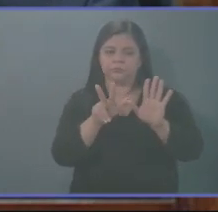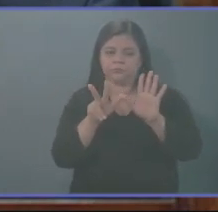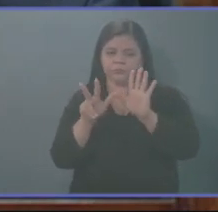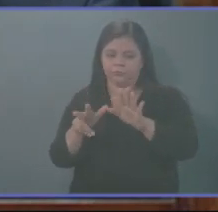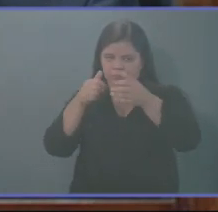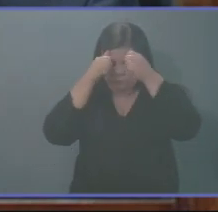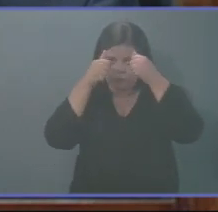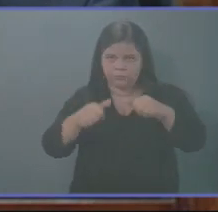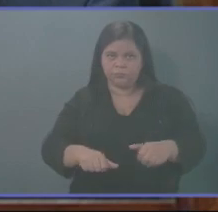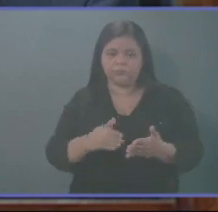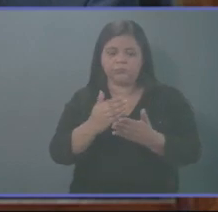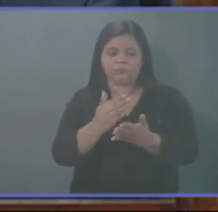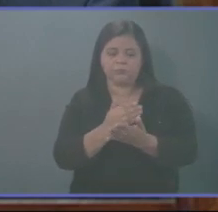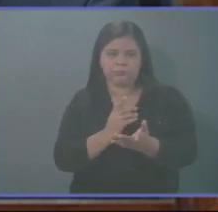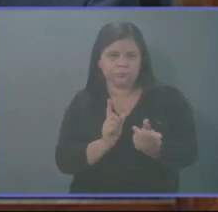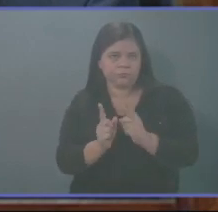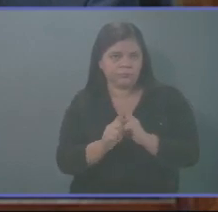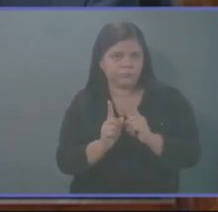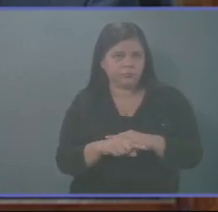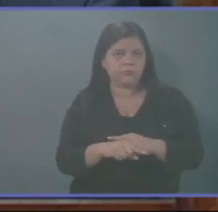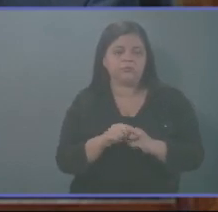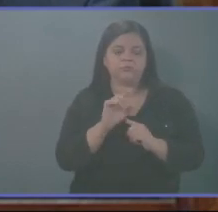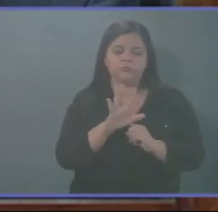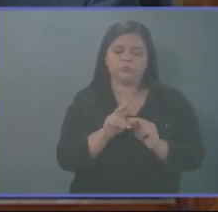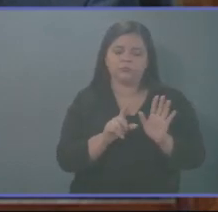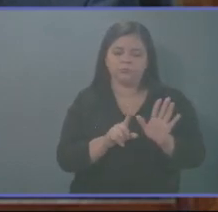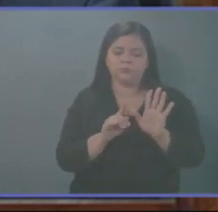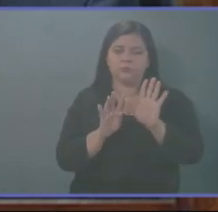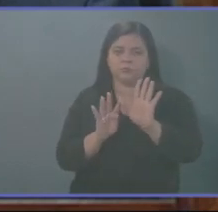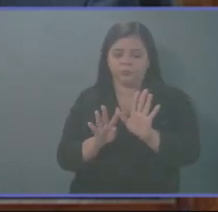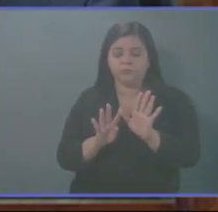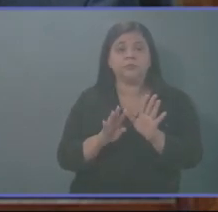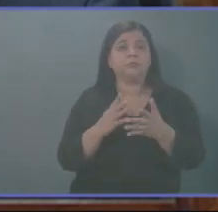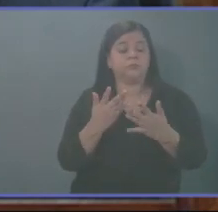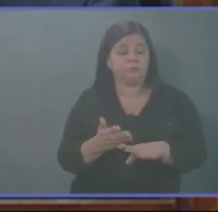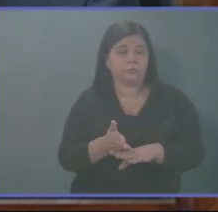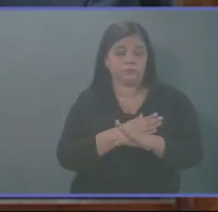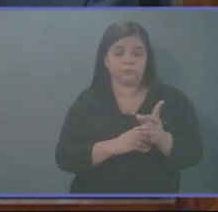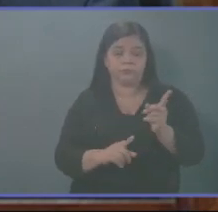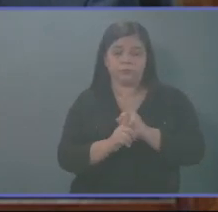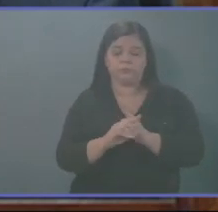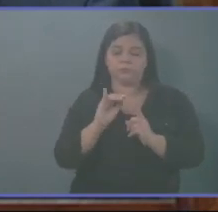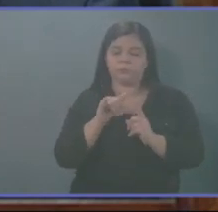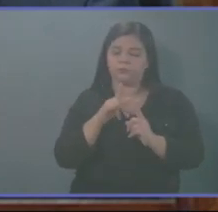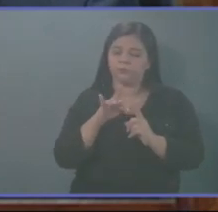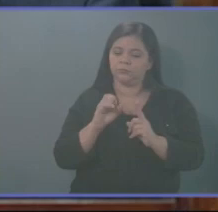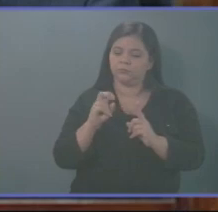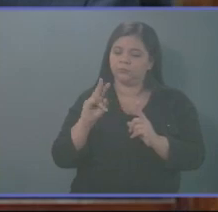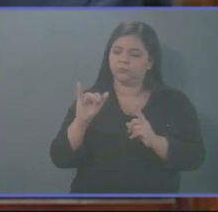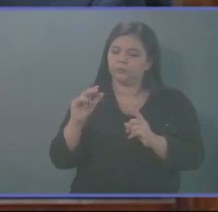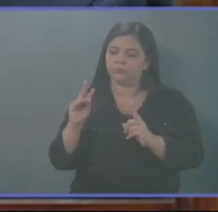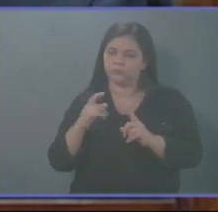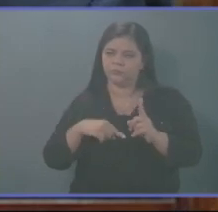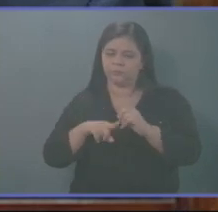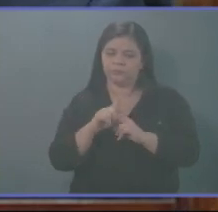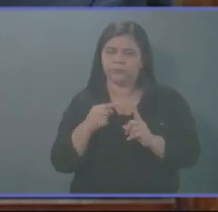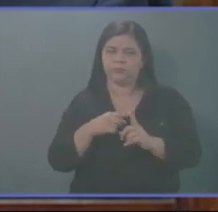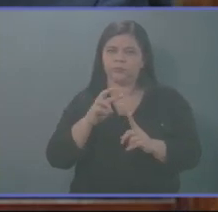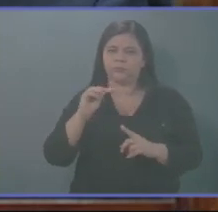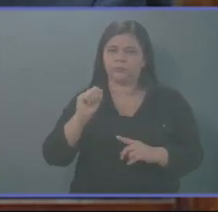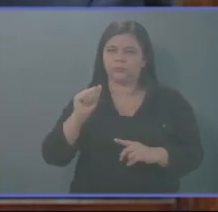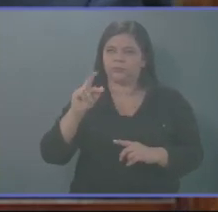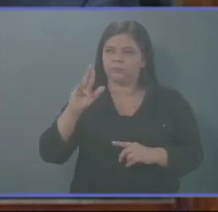aprueba la modificación del acuerdo número 569 en el sentido de sustituir al diputado Julio César Fabián Pérez por el diputado Mauricio Ernesto